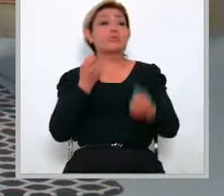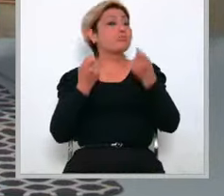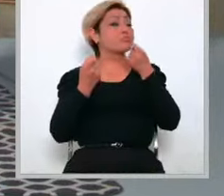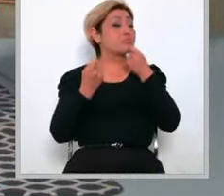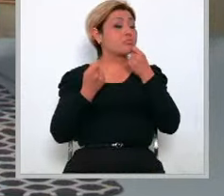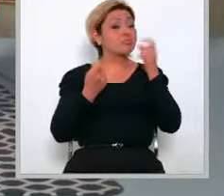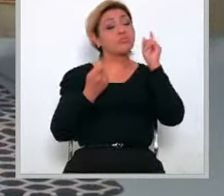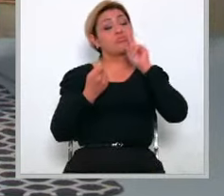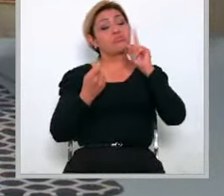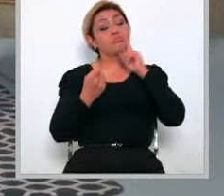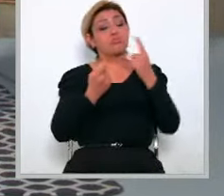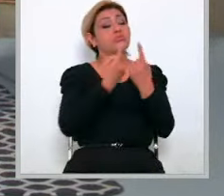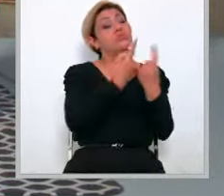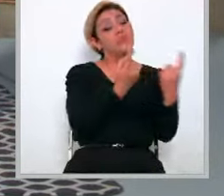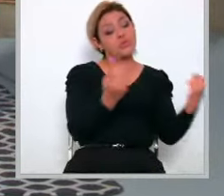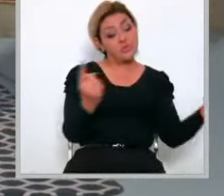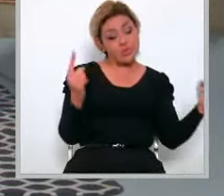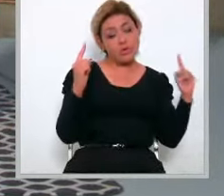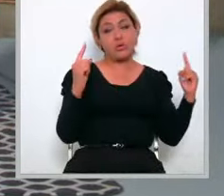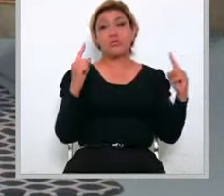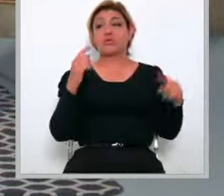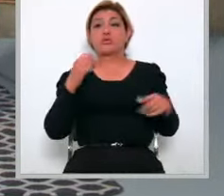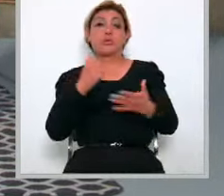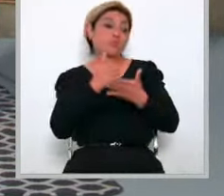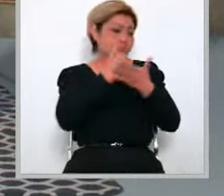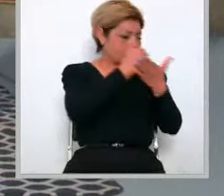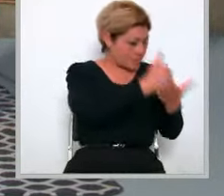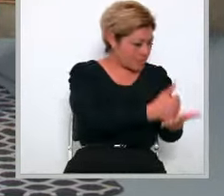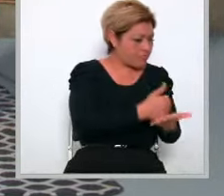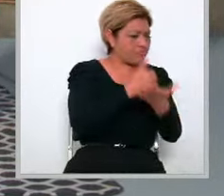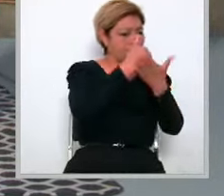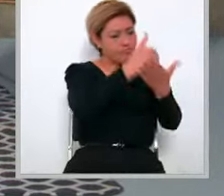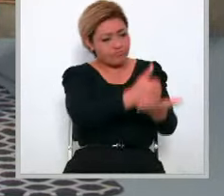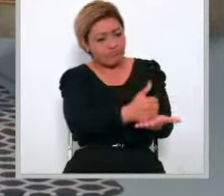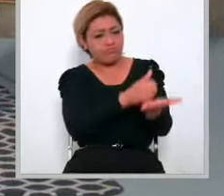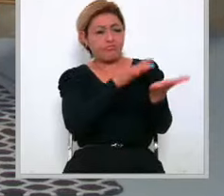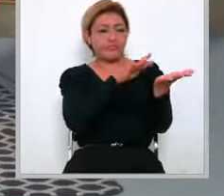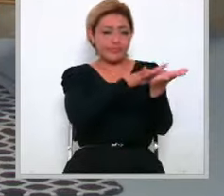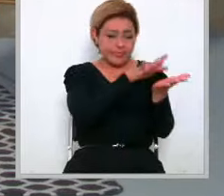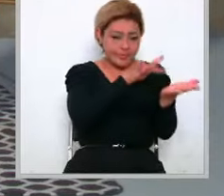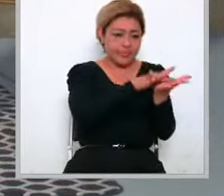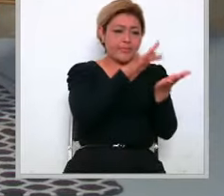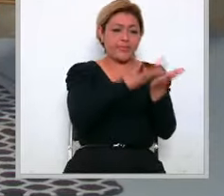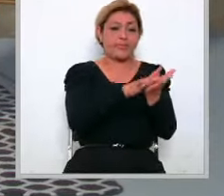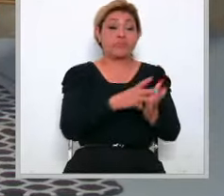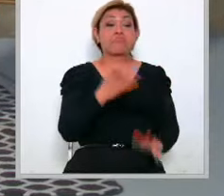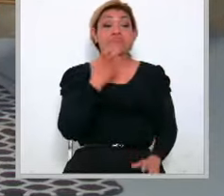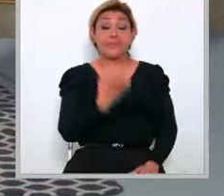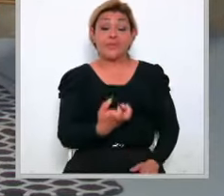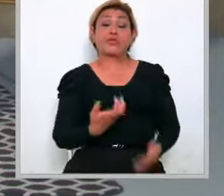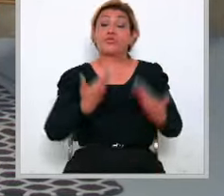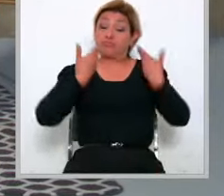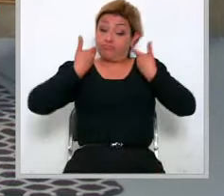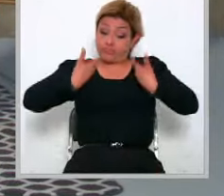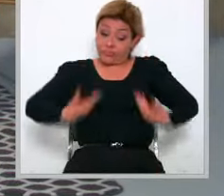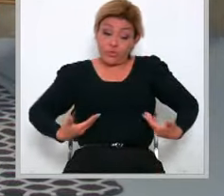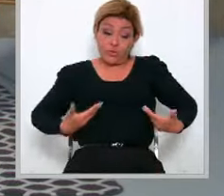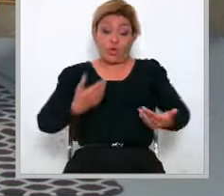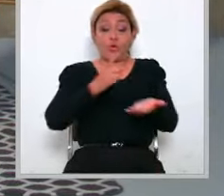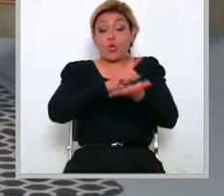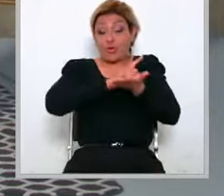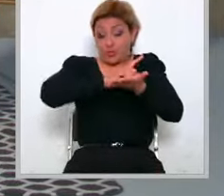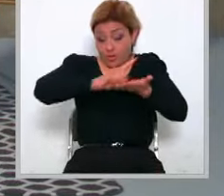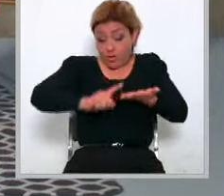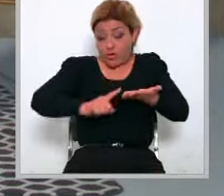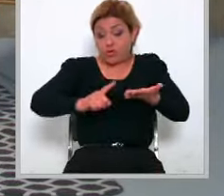como impulsora de los derechos, pues como que sí ayuda mucho en tu vida y en tu espacio, y también en